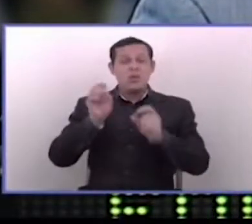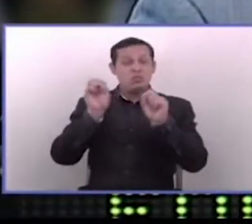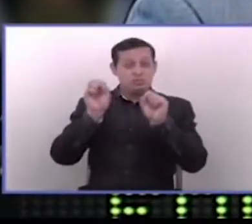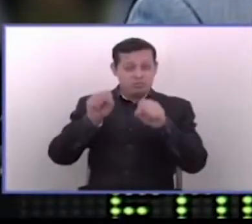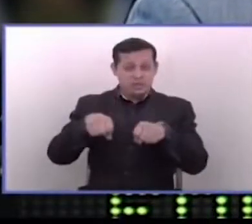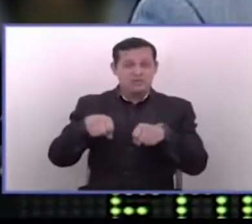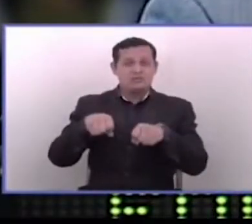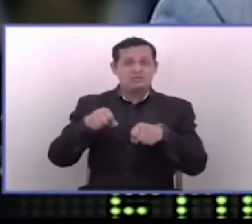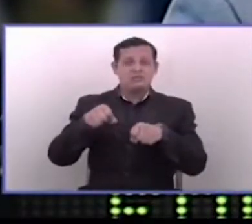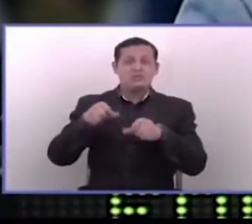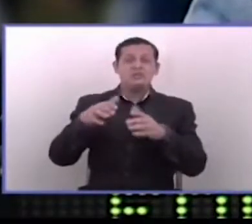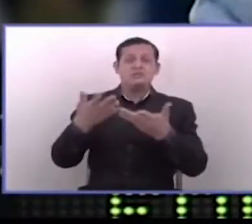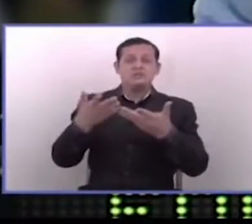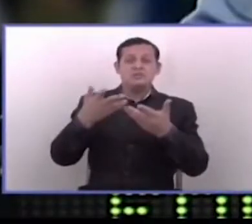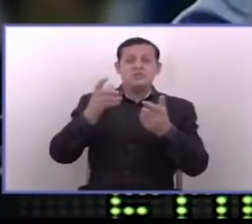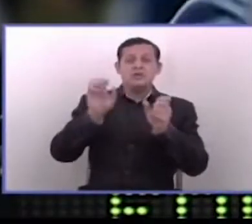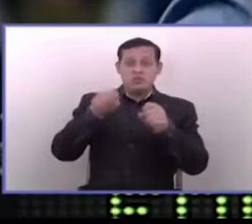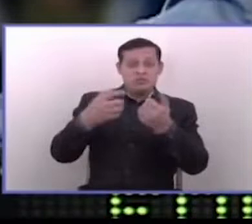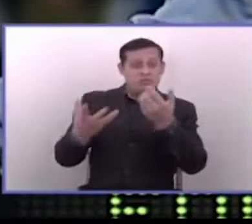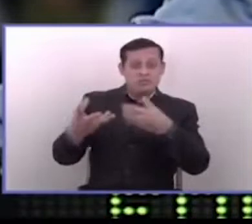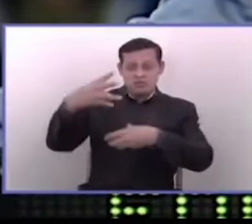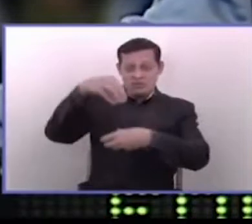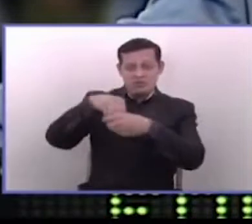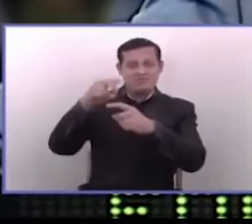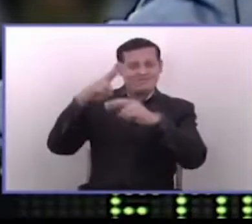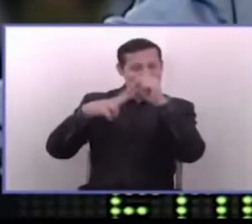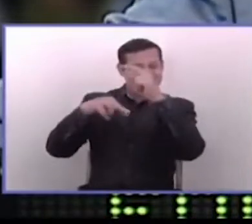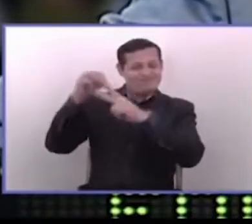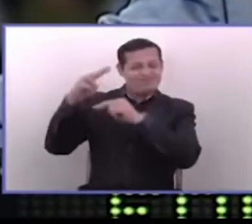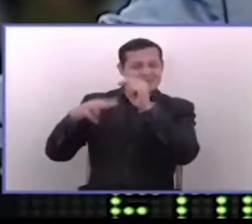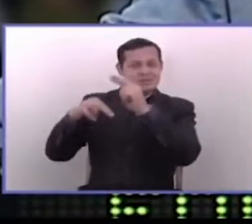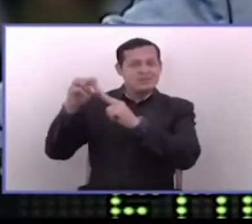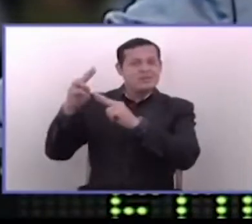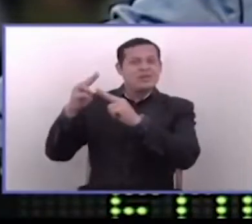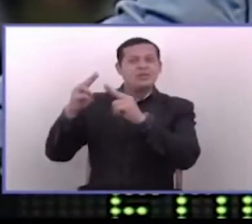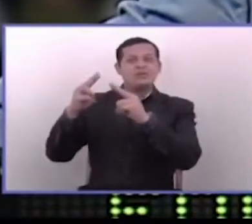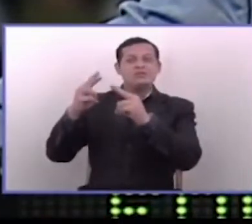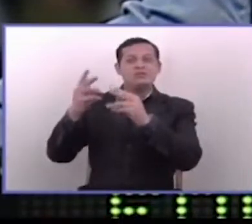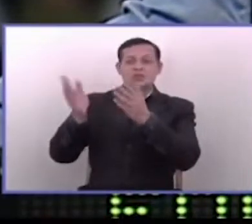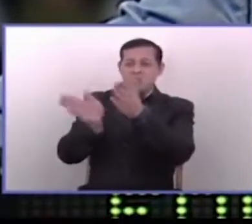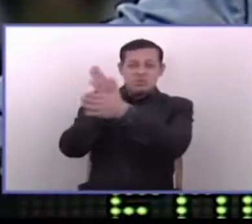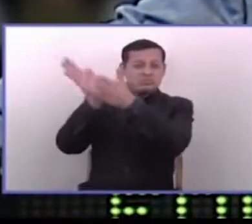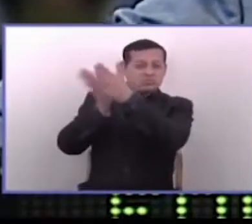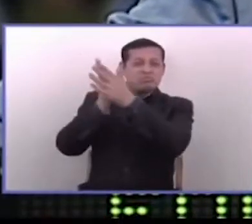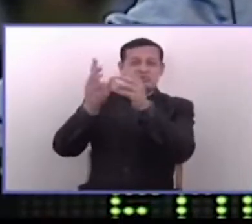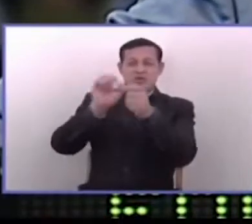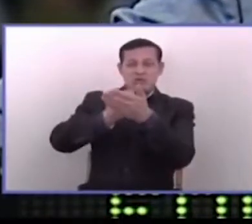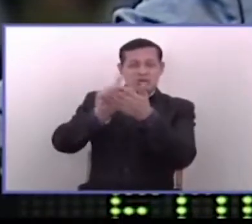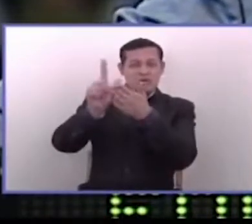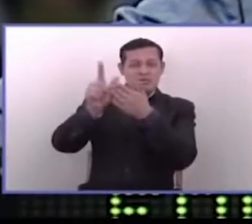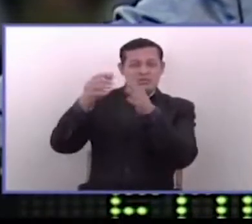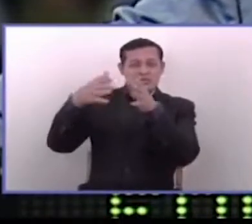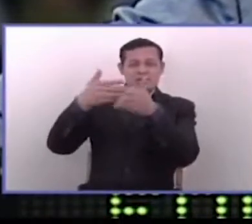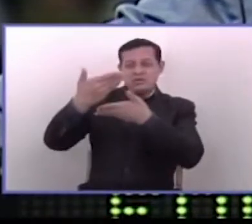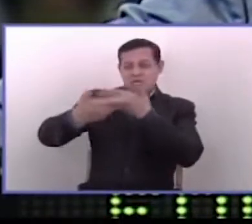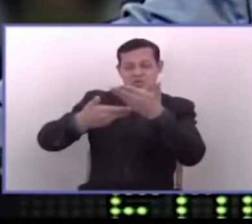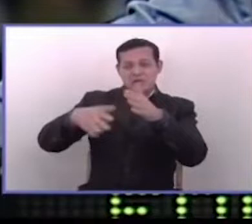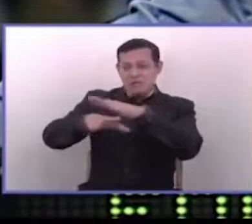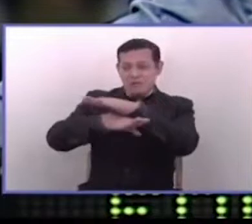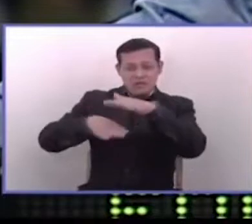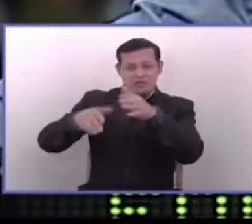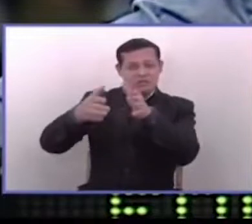En estos se puede incluir la construcción de escuelas, ampliación de servicios